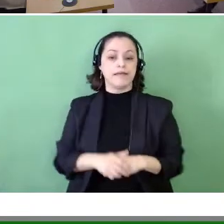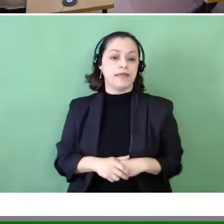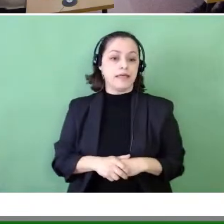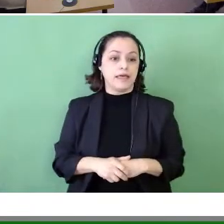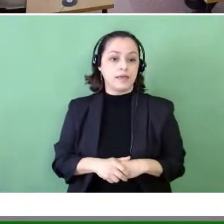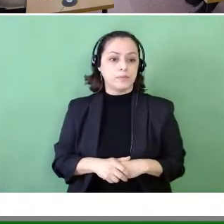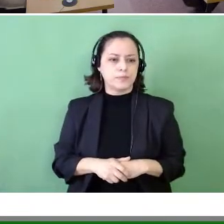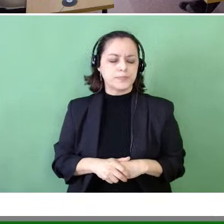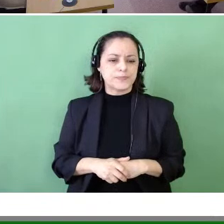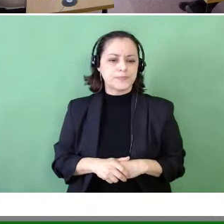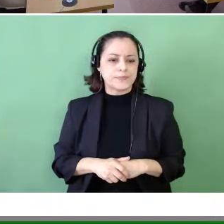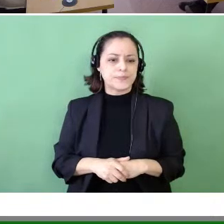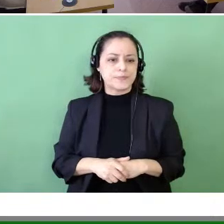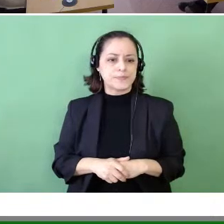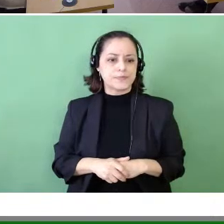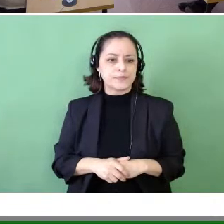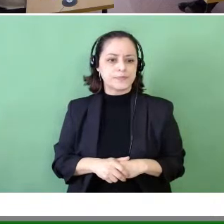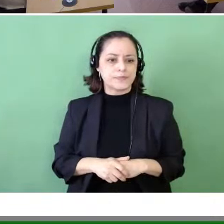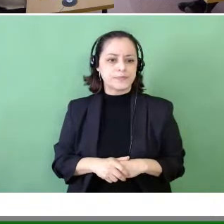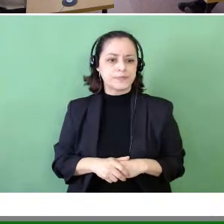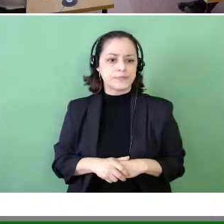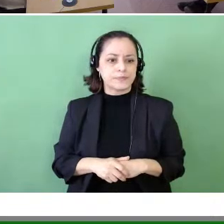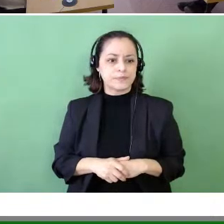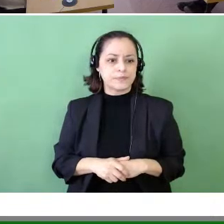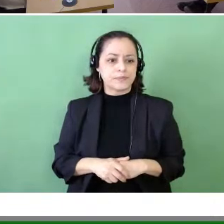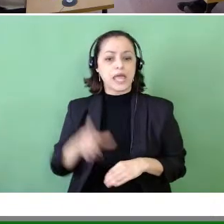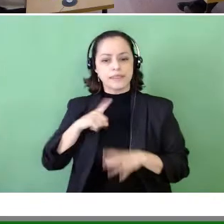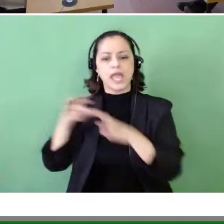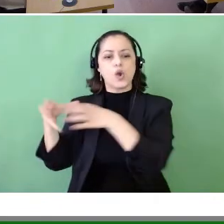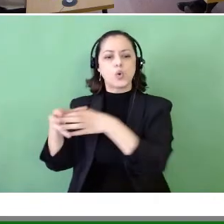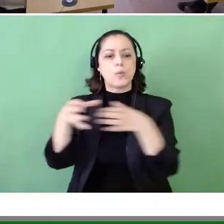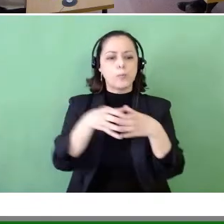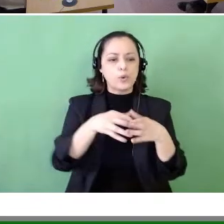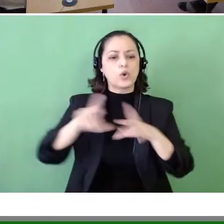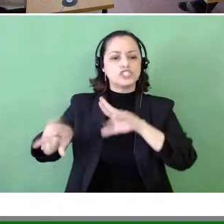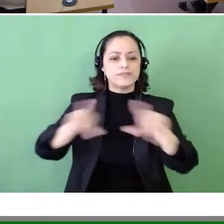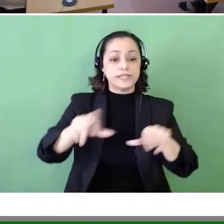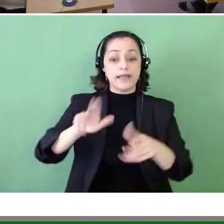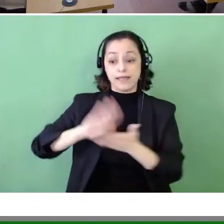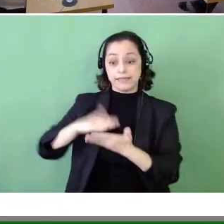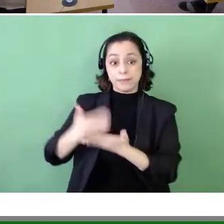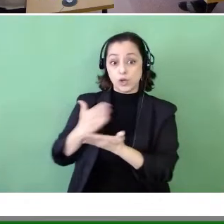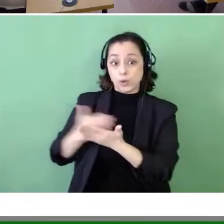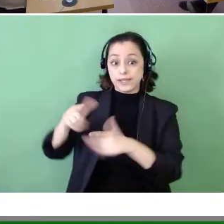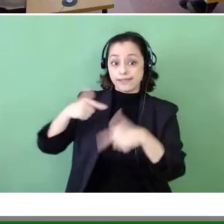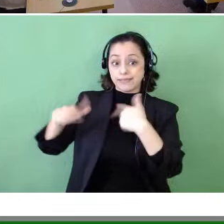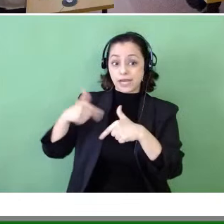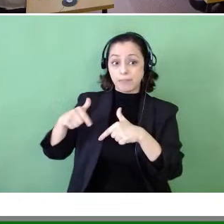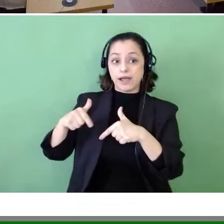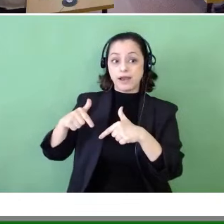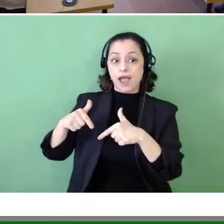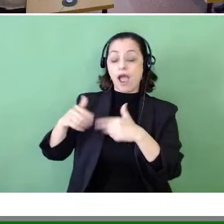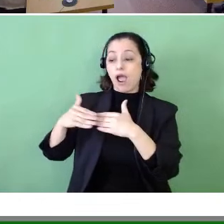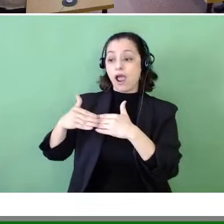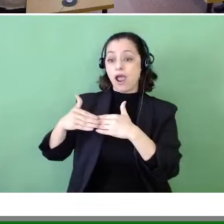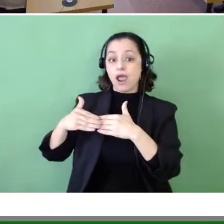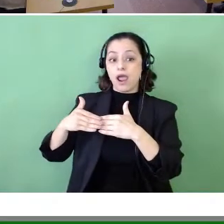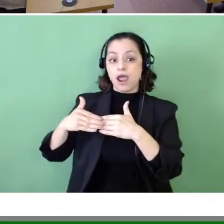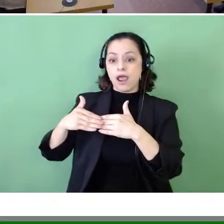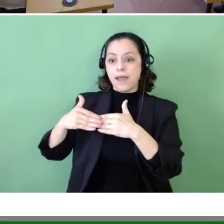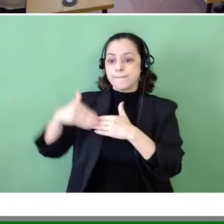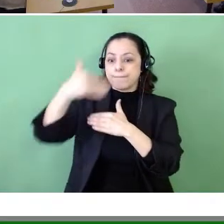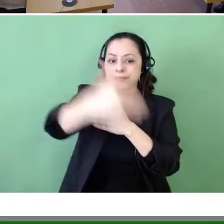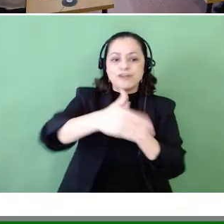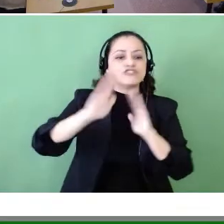que no están así solo parados, y que hay grupos que, intérpretes que empezaron a trabajar después que surgieron otros tipos